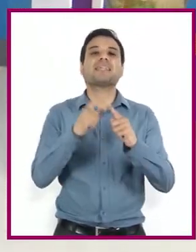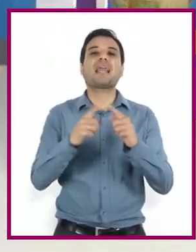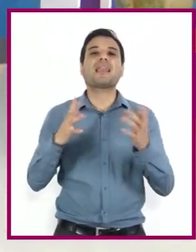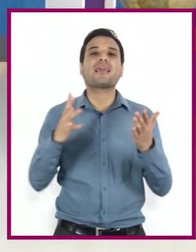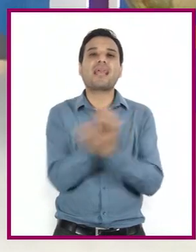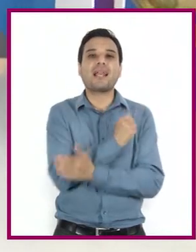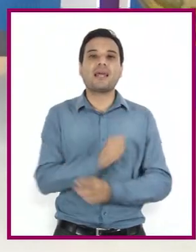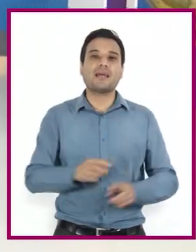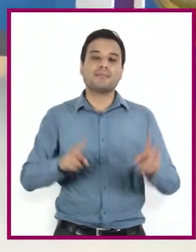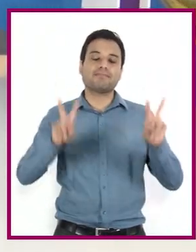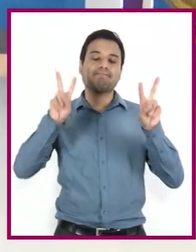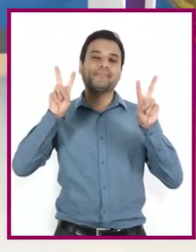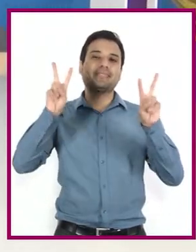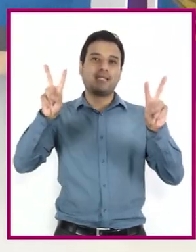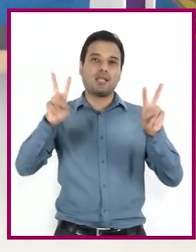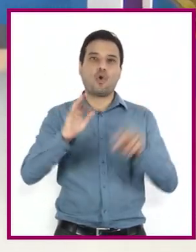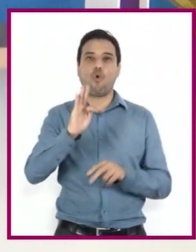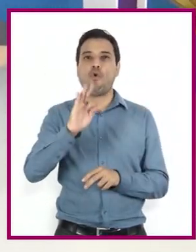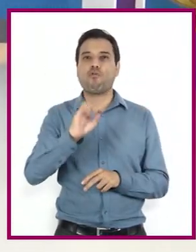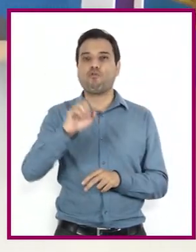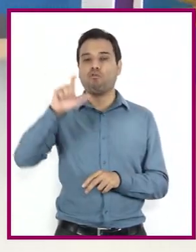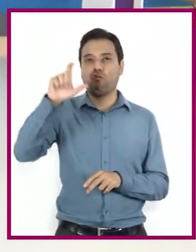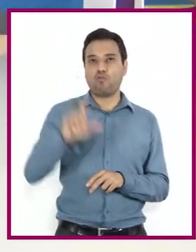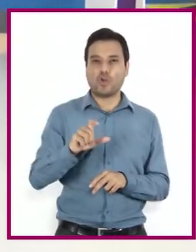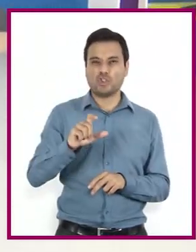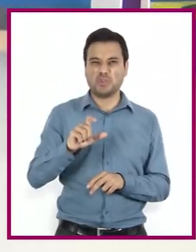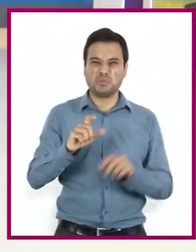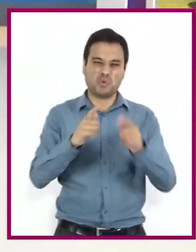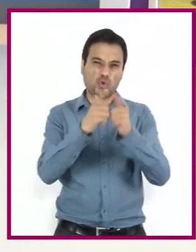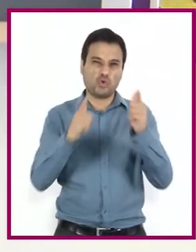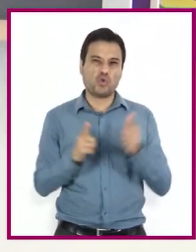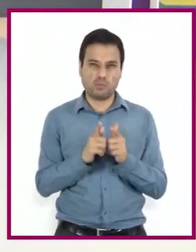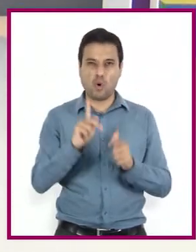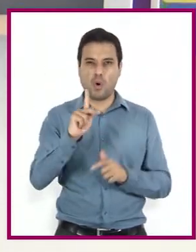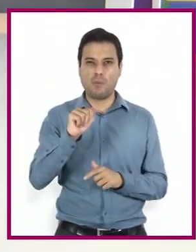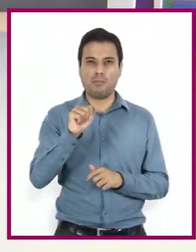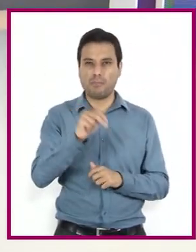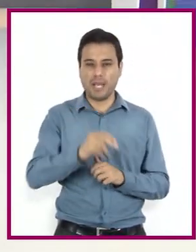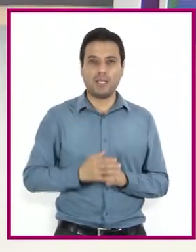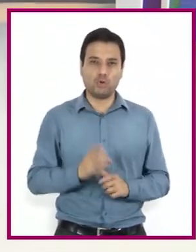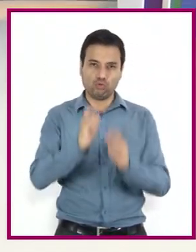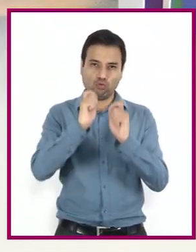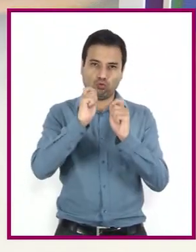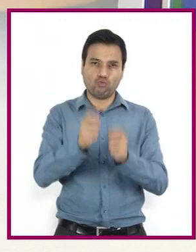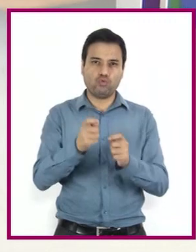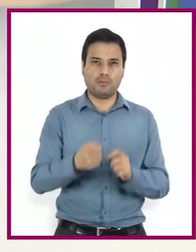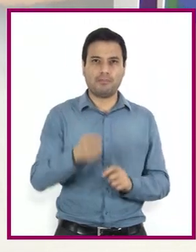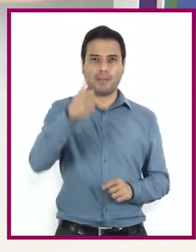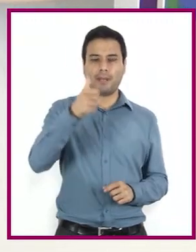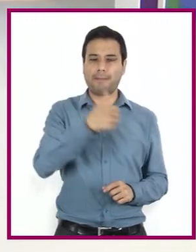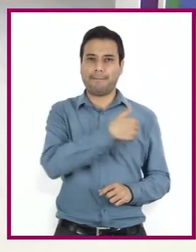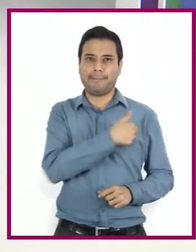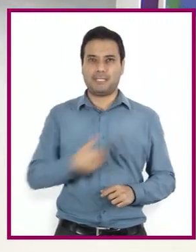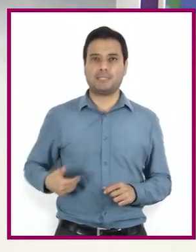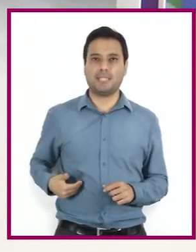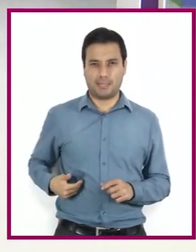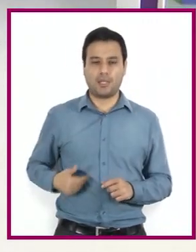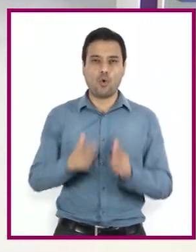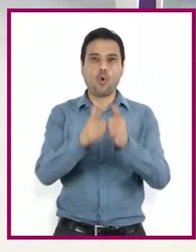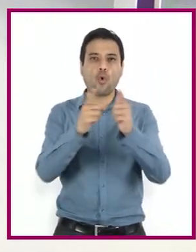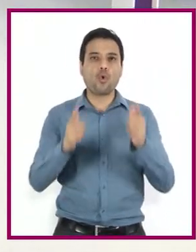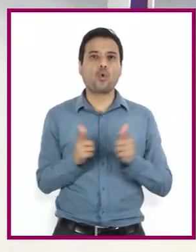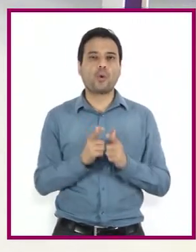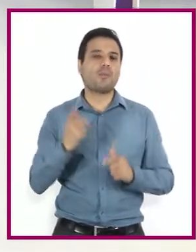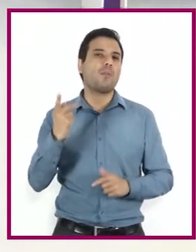Quesada, candidato del Partido Acción Nacional, quien se convirtió en el primer presidente de un partido